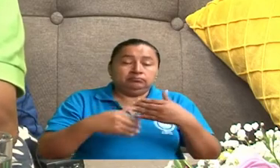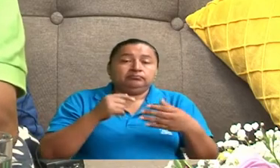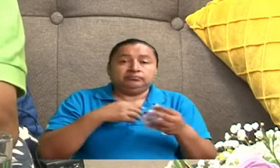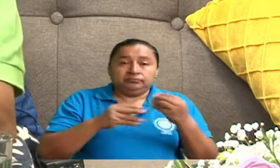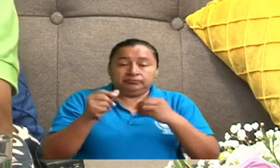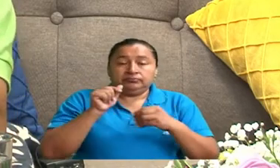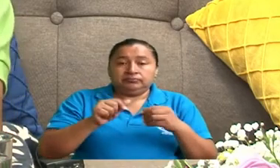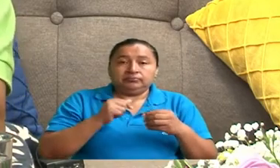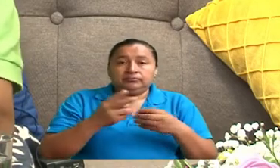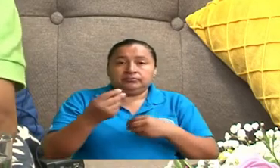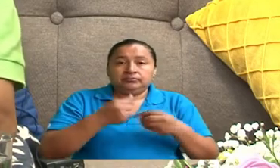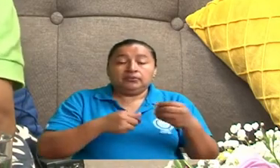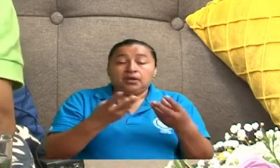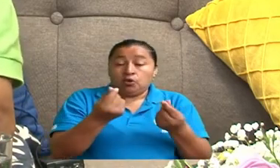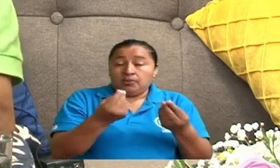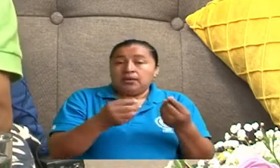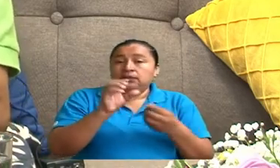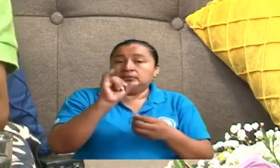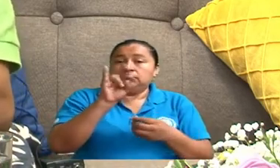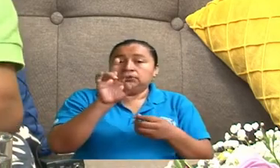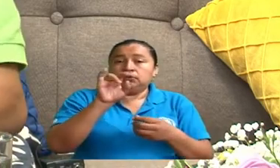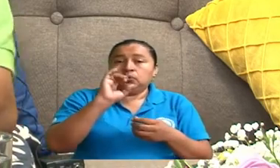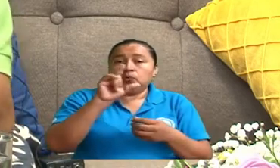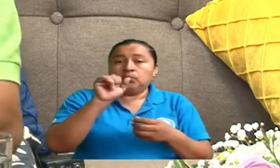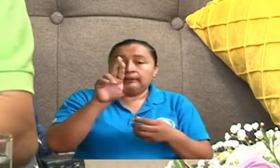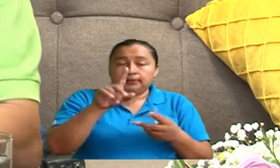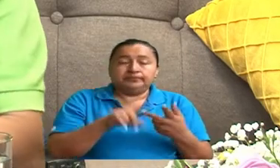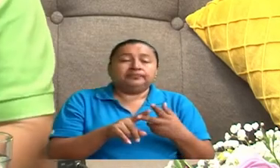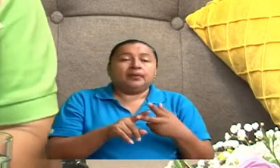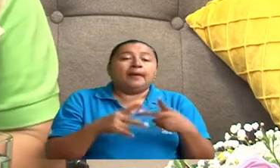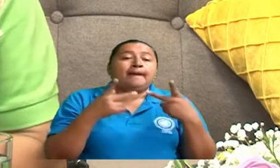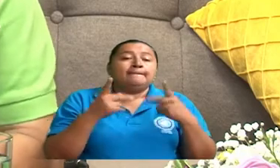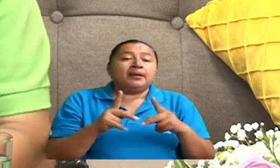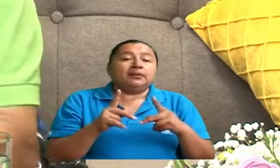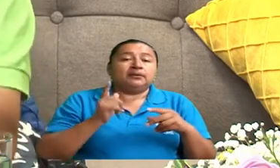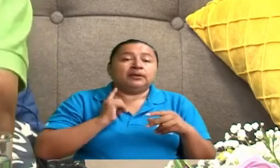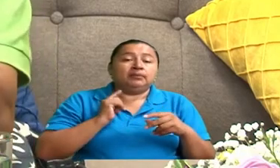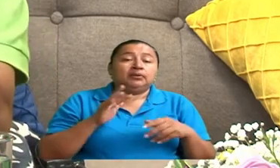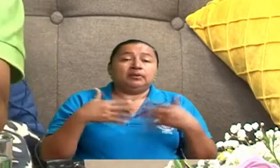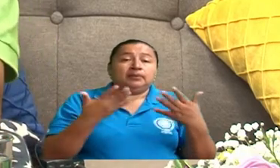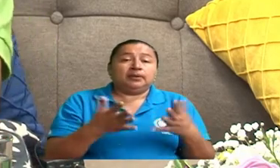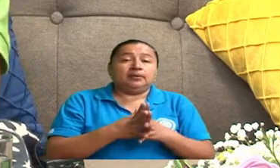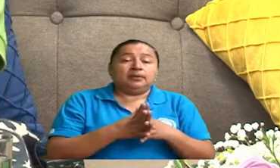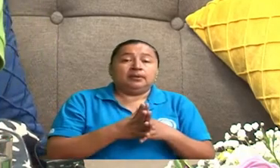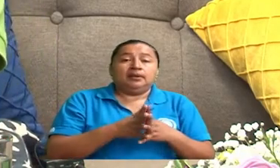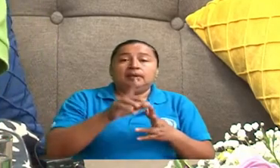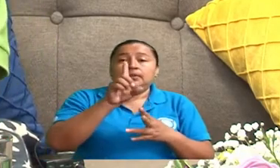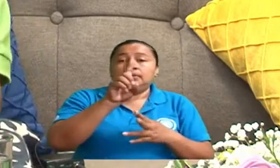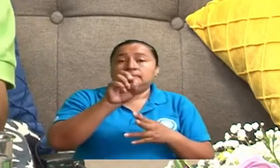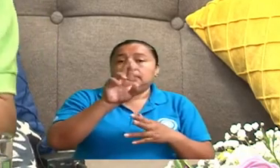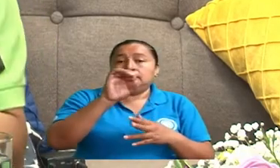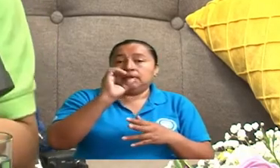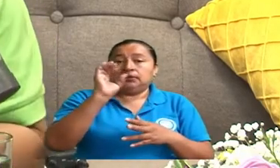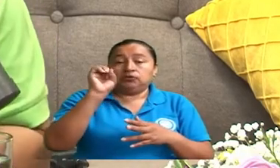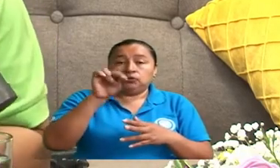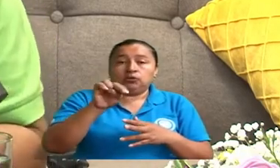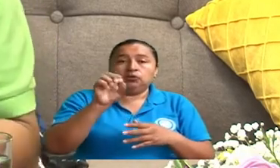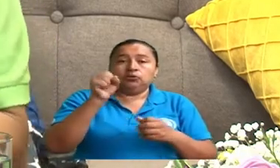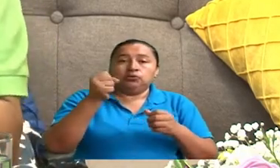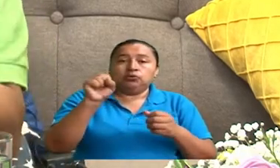ese tema de la economía circular. Claro que sí. Entonces, pero tenemos dirección, suspensión de